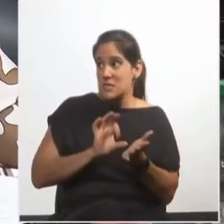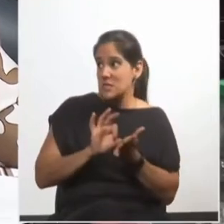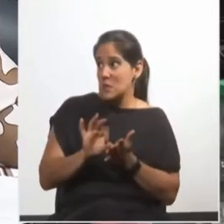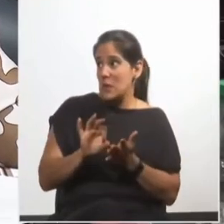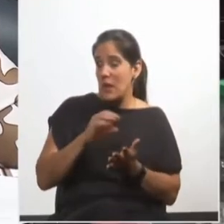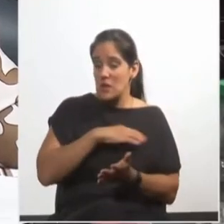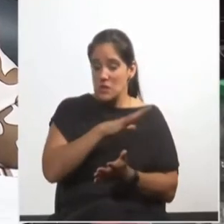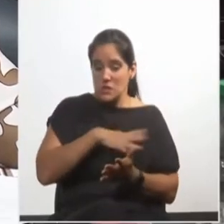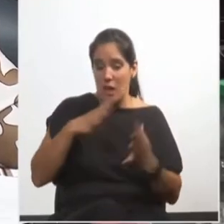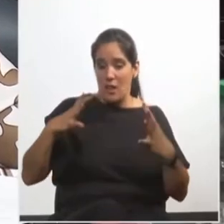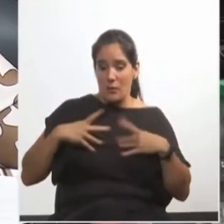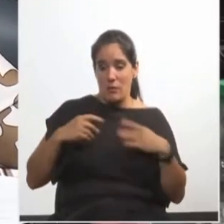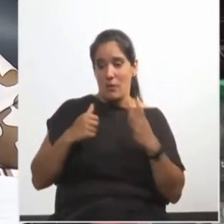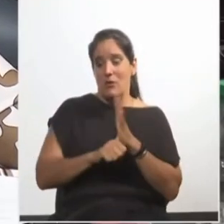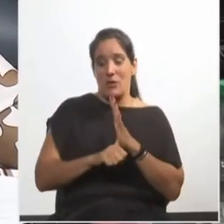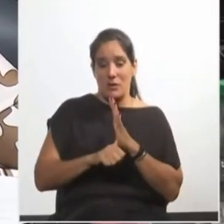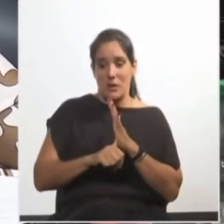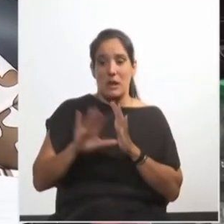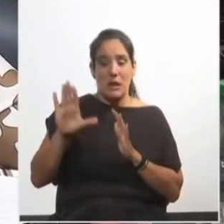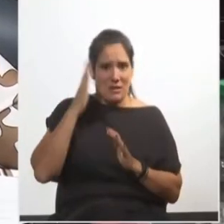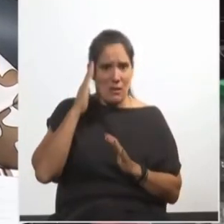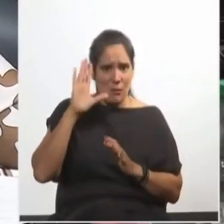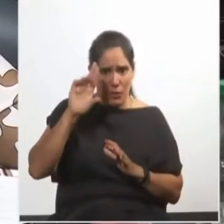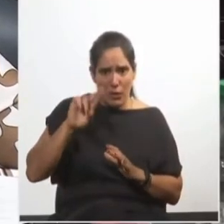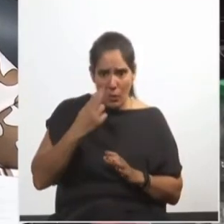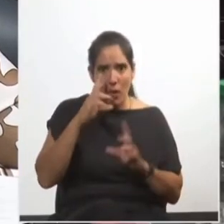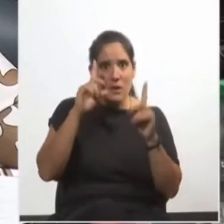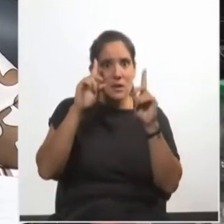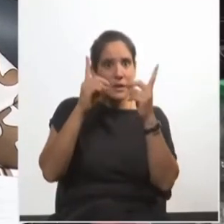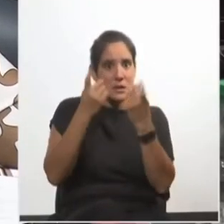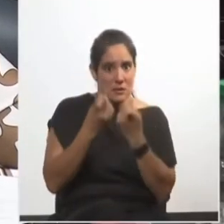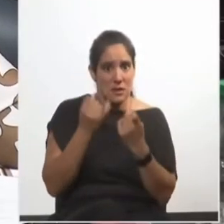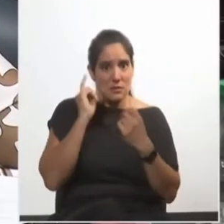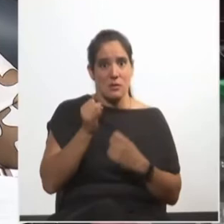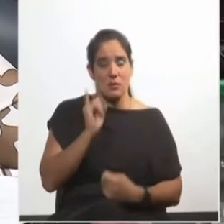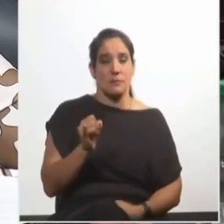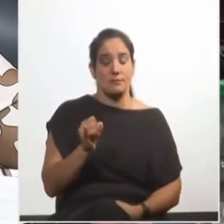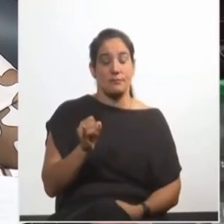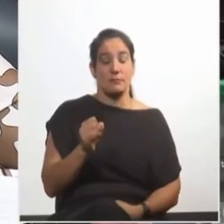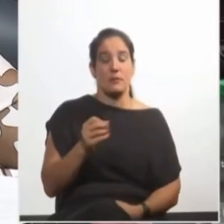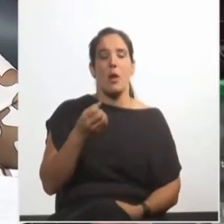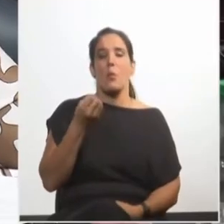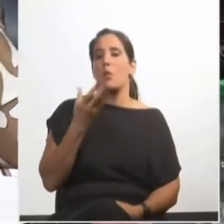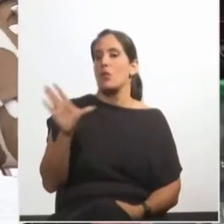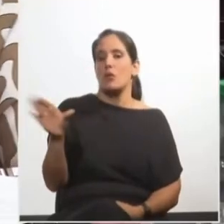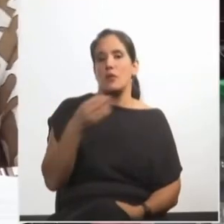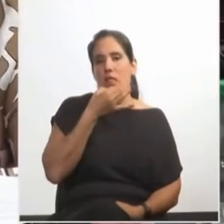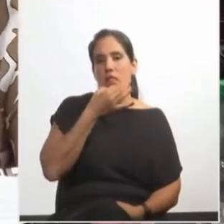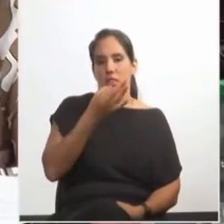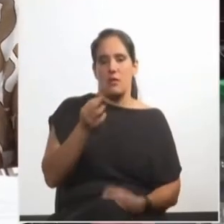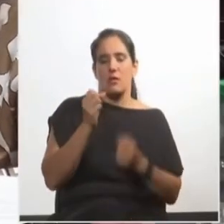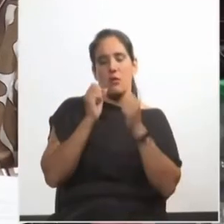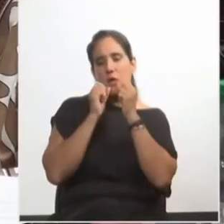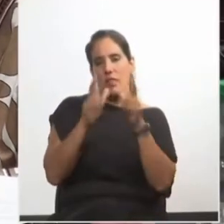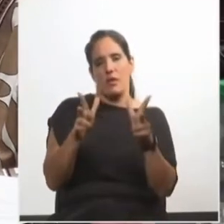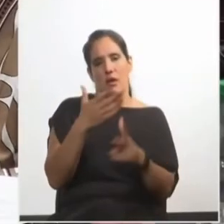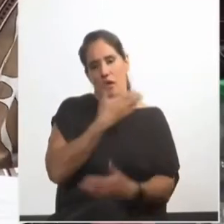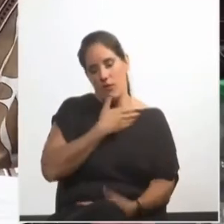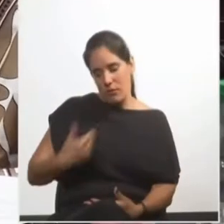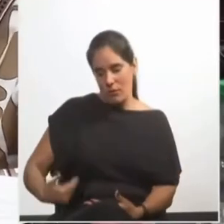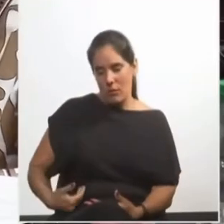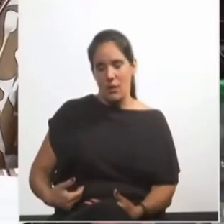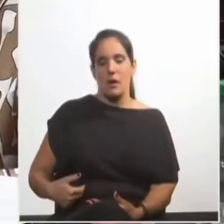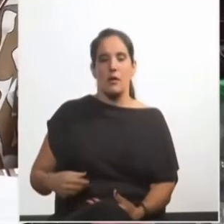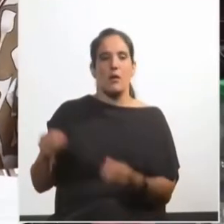Uruguay sí necesita? Por todo lo dicho, Presidenta, así como lo expresado en sala por